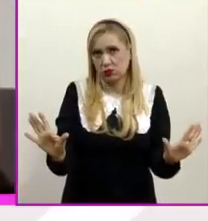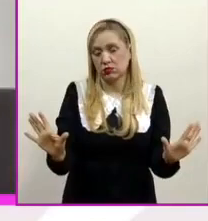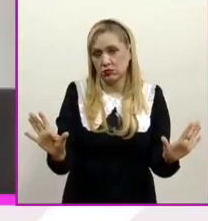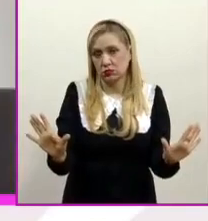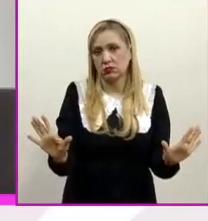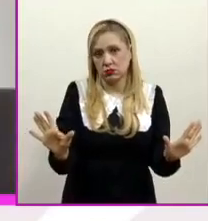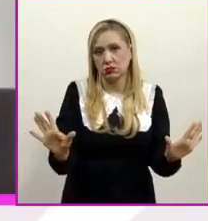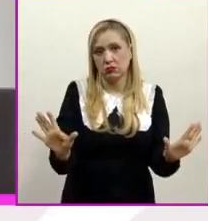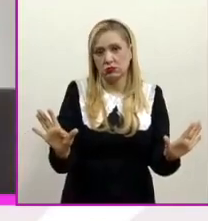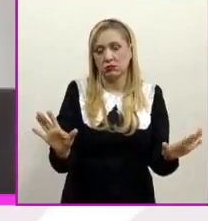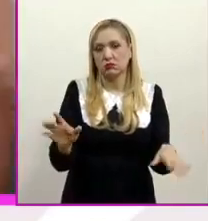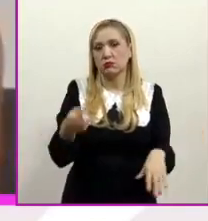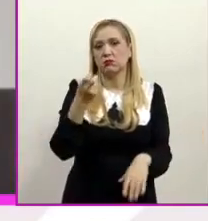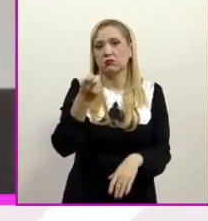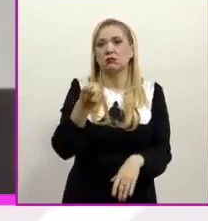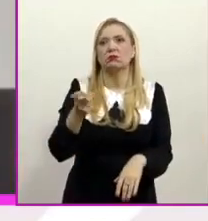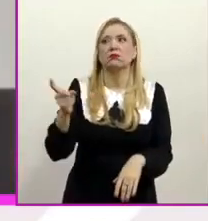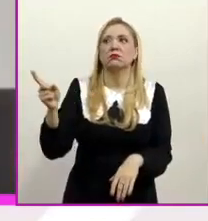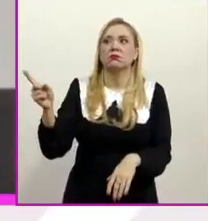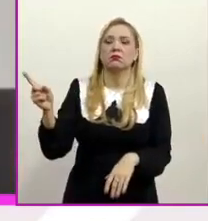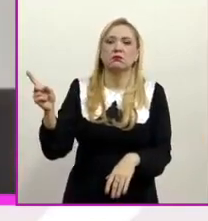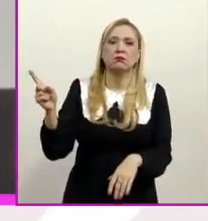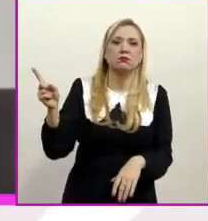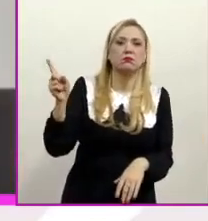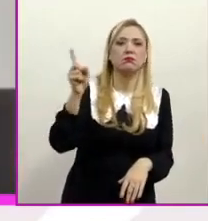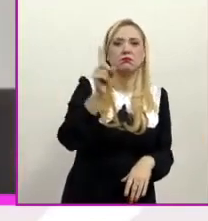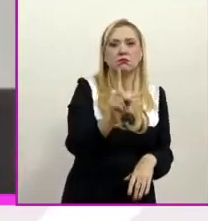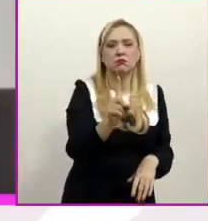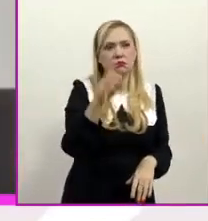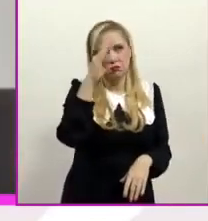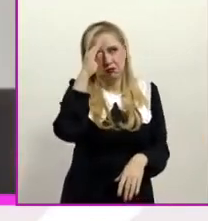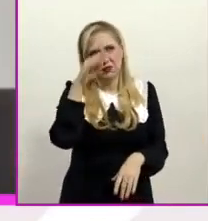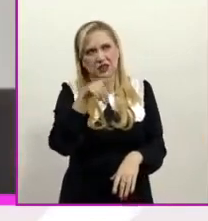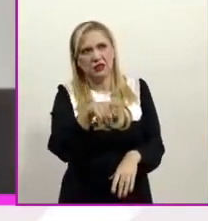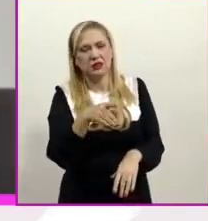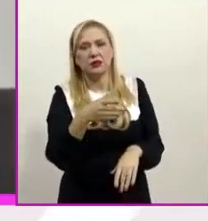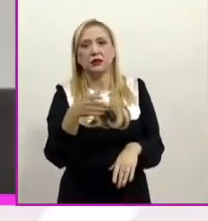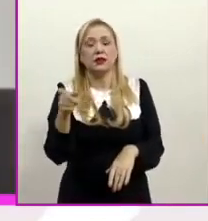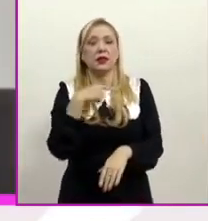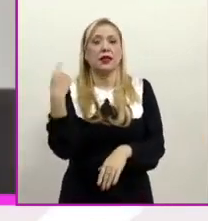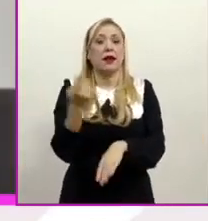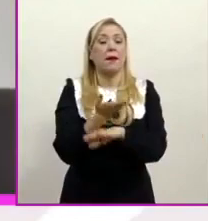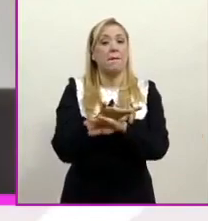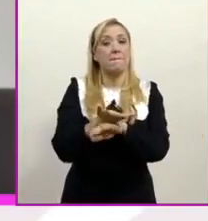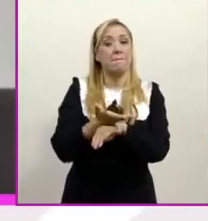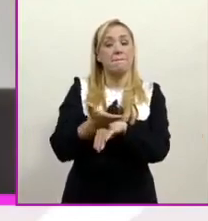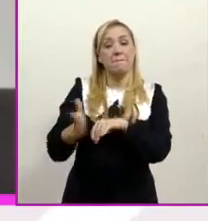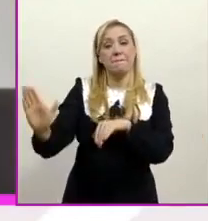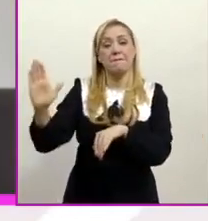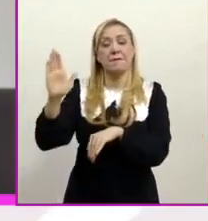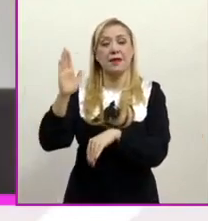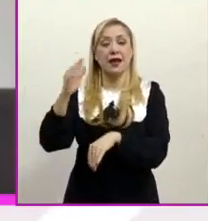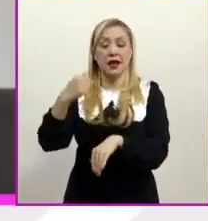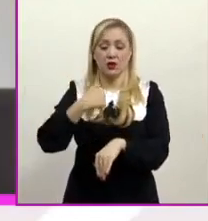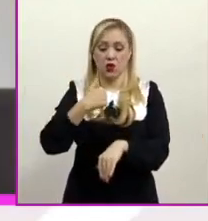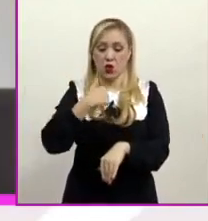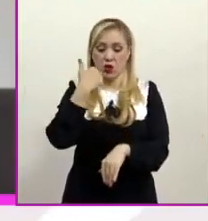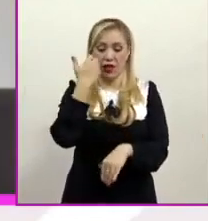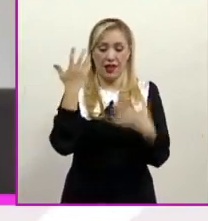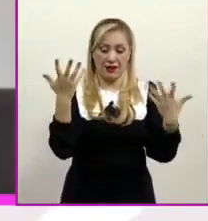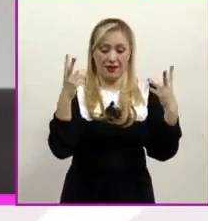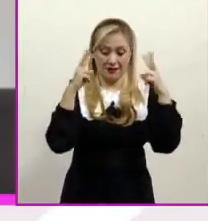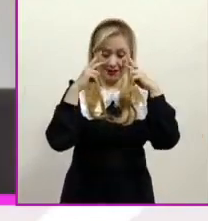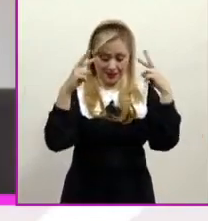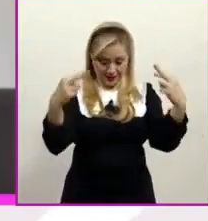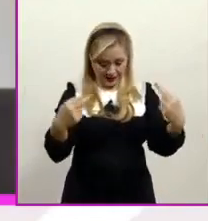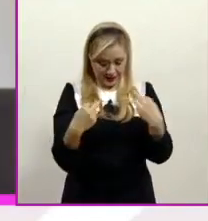el entrevistador percibía, ¿no? O sea, nos vemos más blancas en la autopercepción